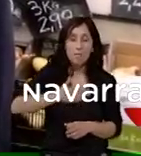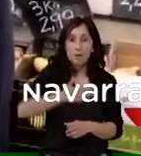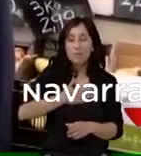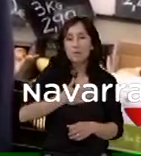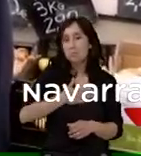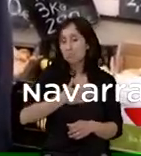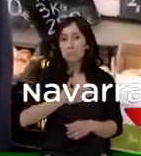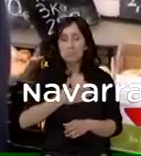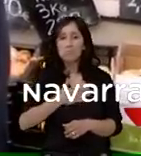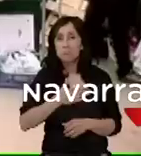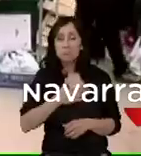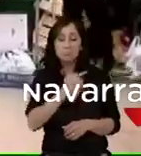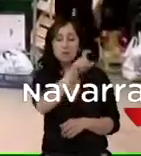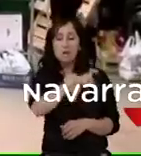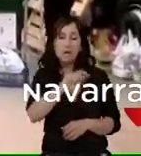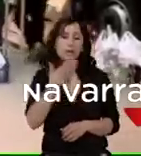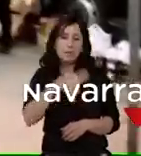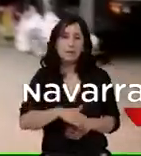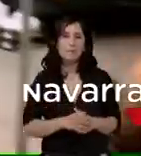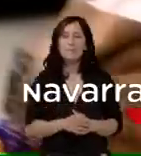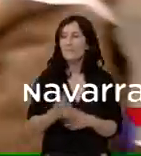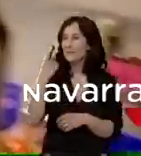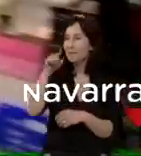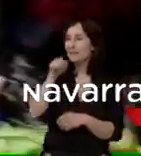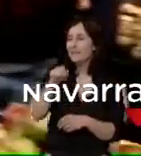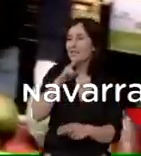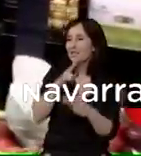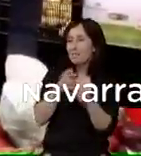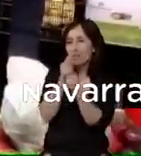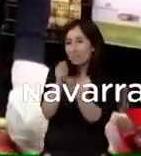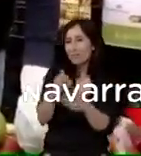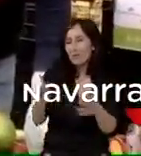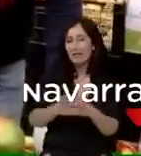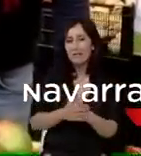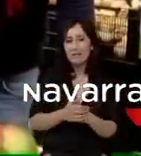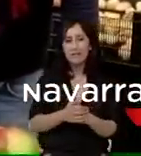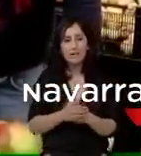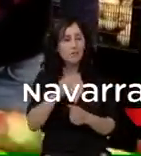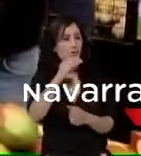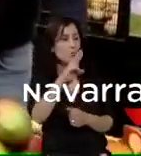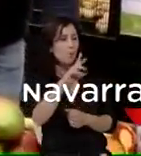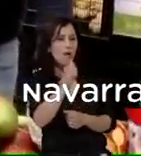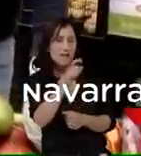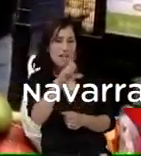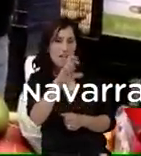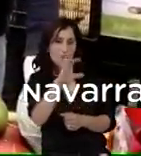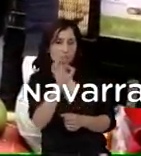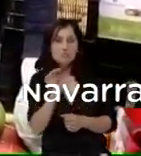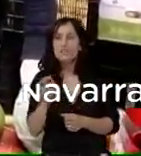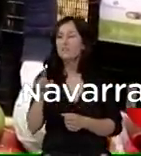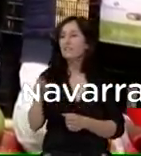la verdad que es gente maja. ¿Tú sabes cómo les llaman a los de Cabanillas? Cabanilleros. ¿Y además de eso, como mote?